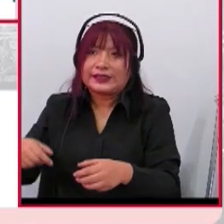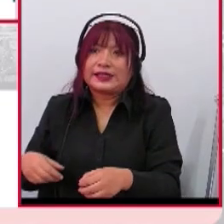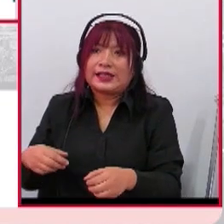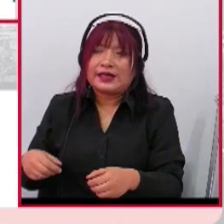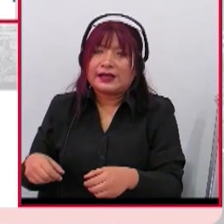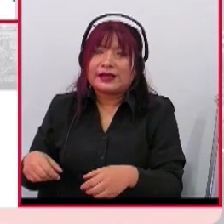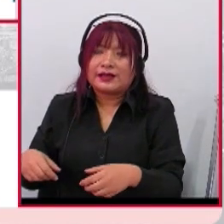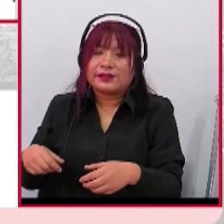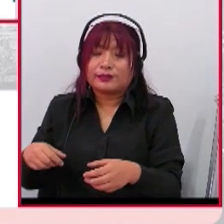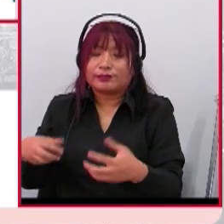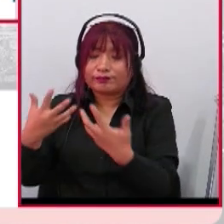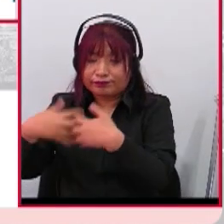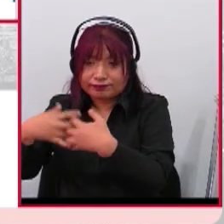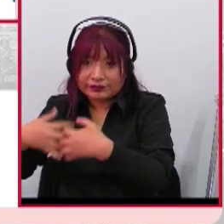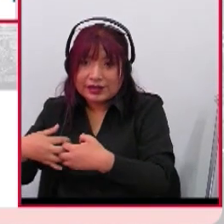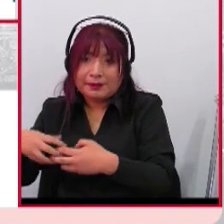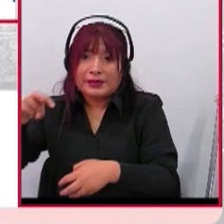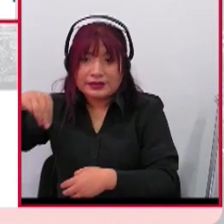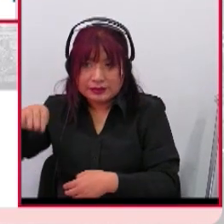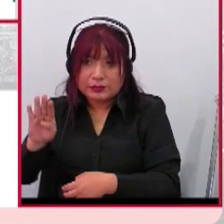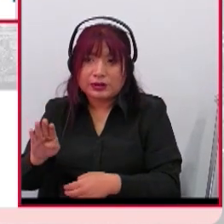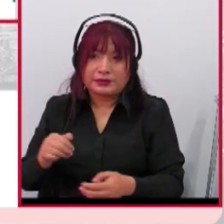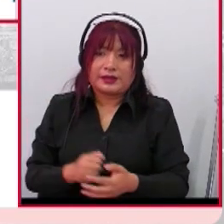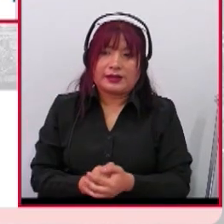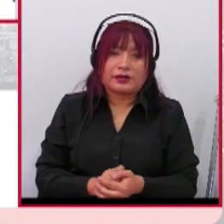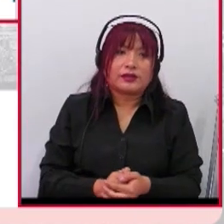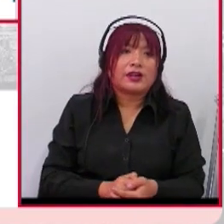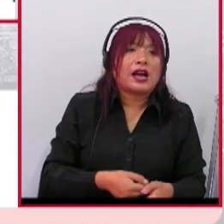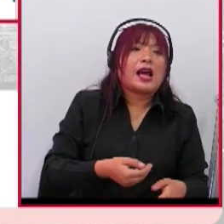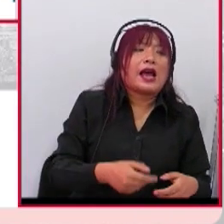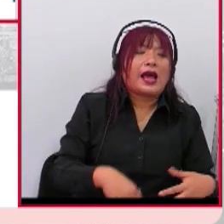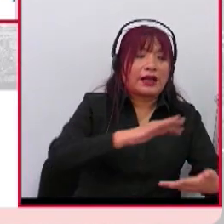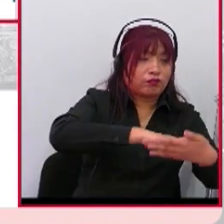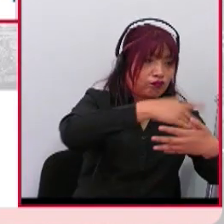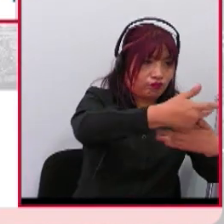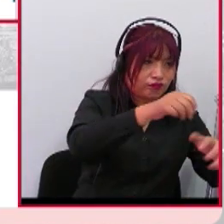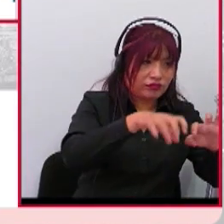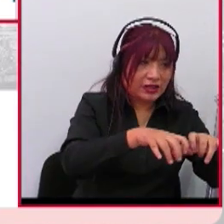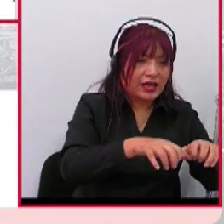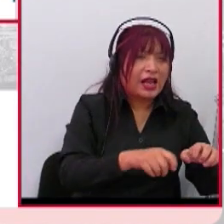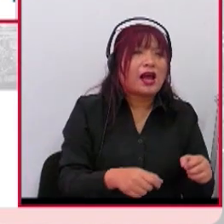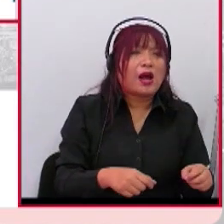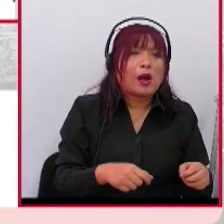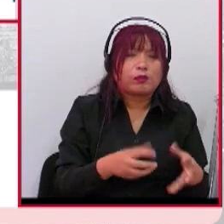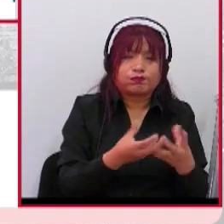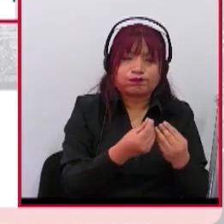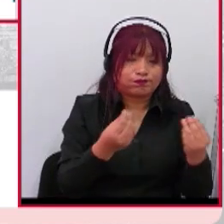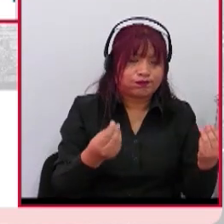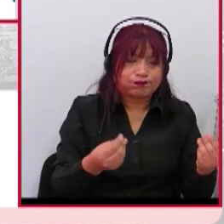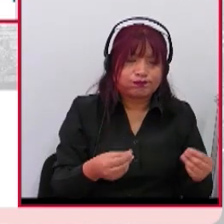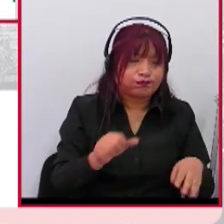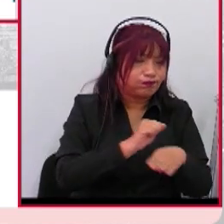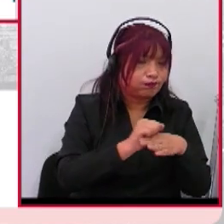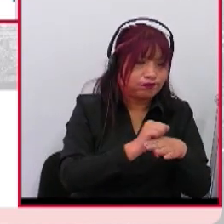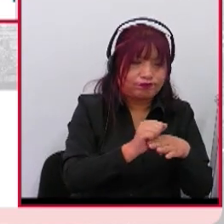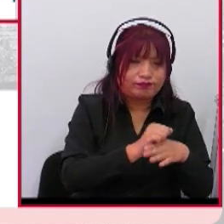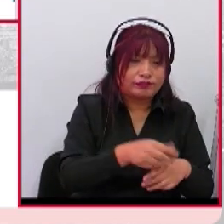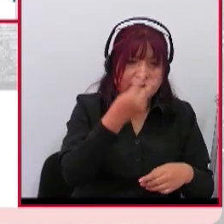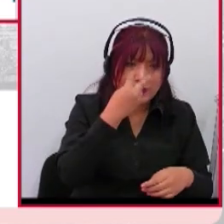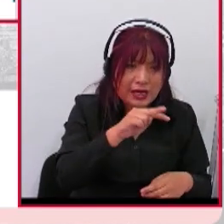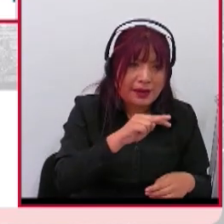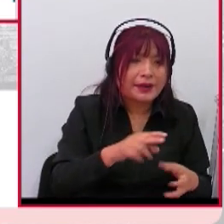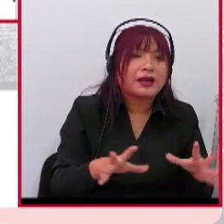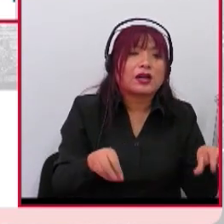digital, se hicieron escenarios de entrenamiento para poder probar la capacidad de reacción